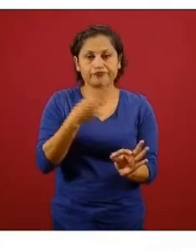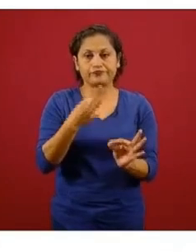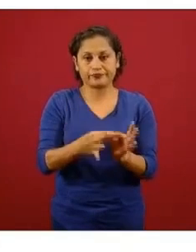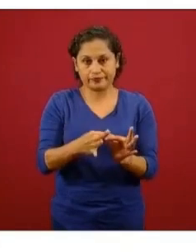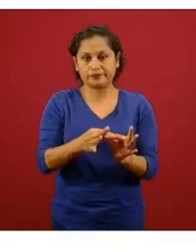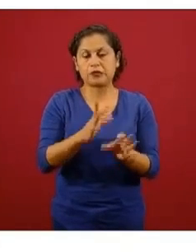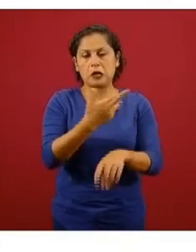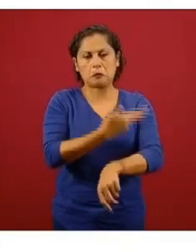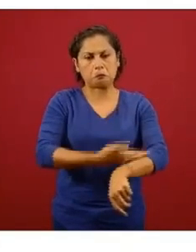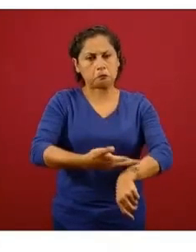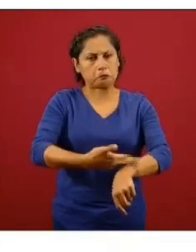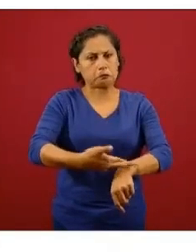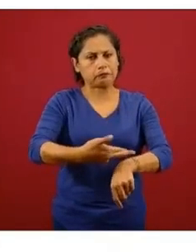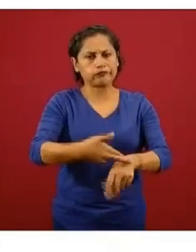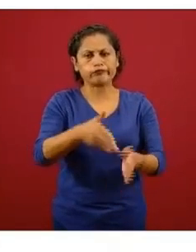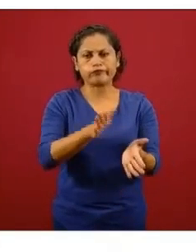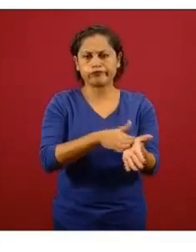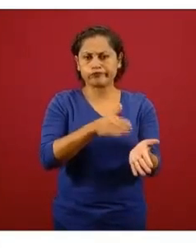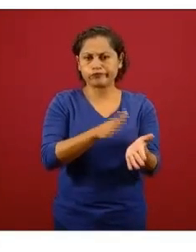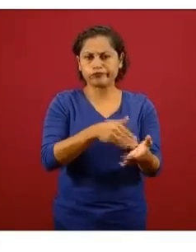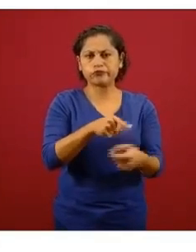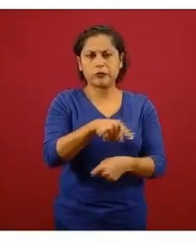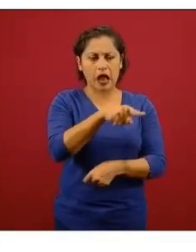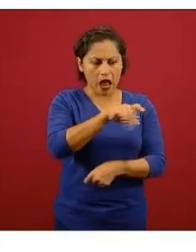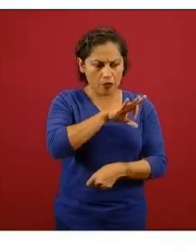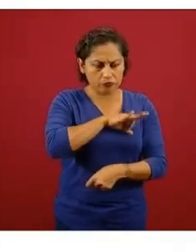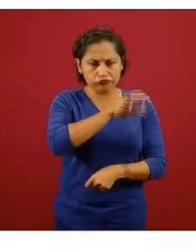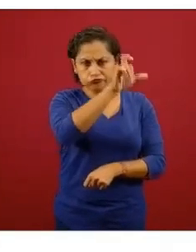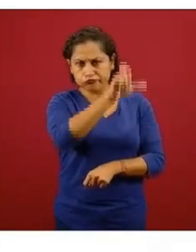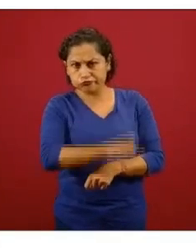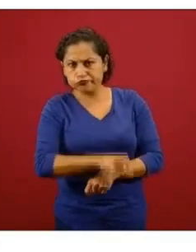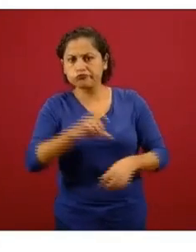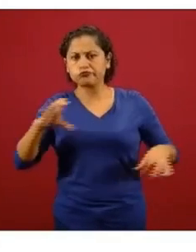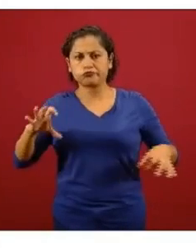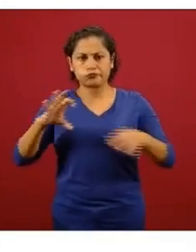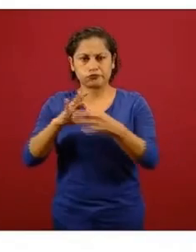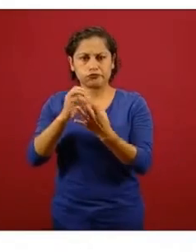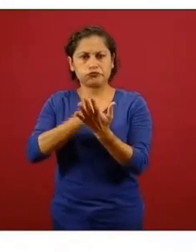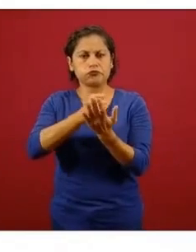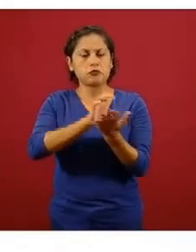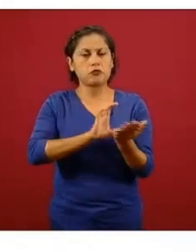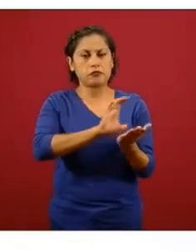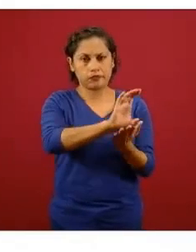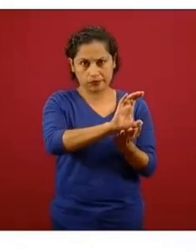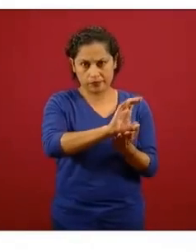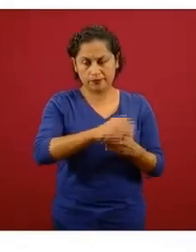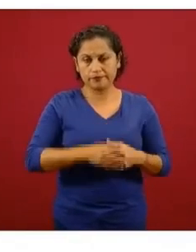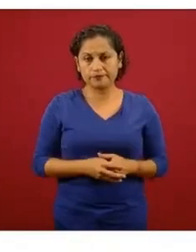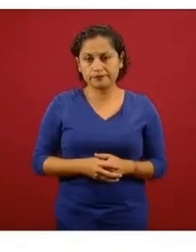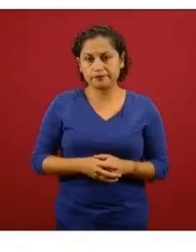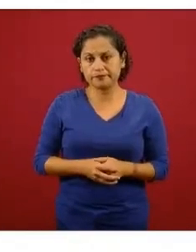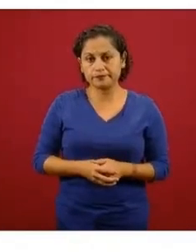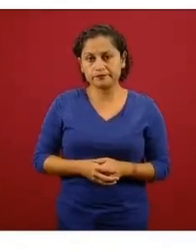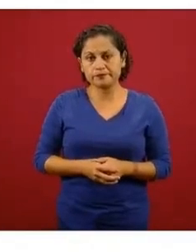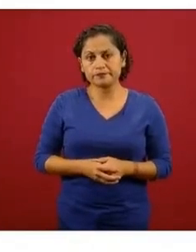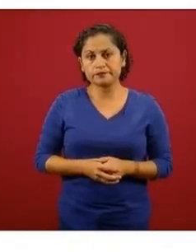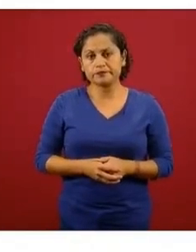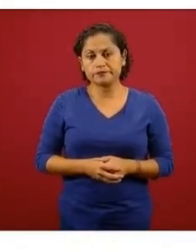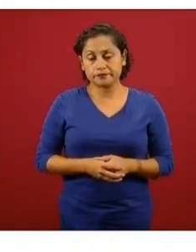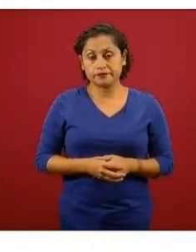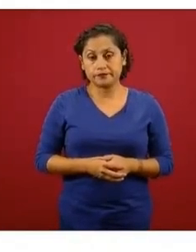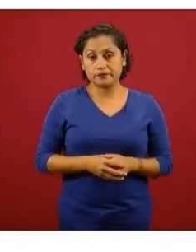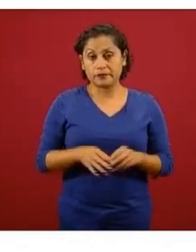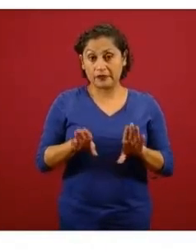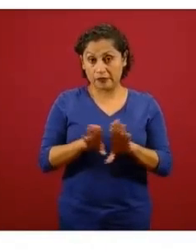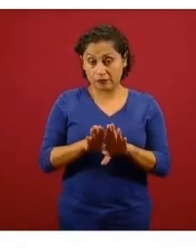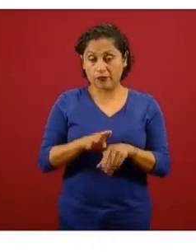su documentación que compruebe que cumplen con los criterios de elegibilidad y los requisitos, y entonces se les